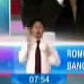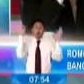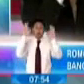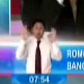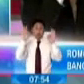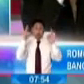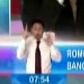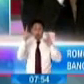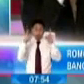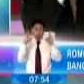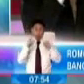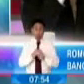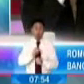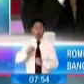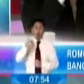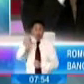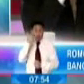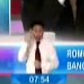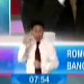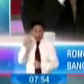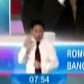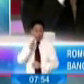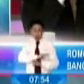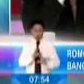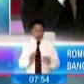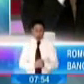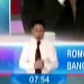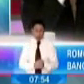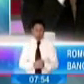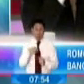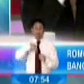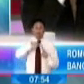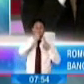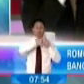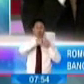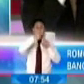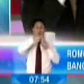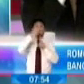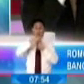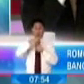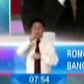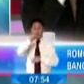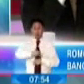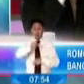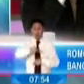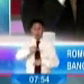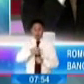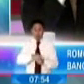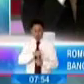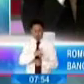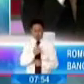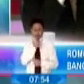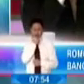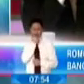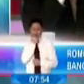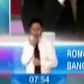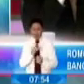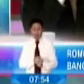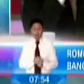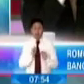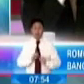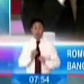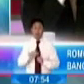puedan cortar la luz, que a nadie le corten el teléfono. Pero lo que ha pasado en estos meses es que muchas personas han comprendido mal este mensaje. Correcto. Y en